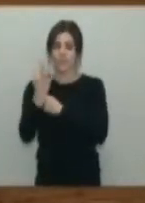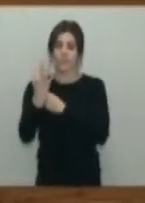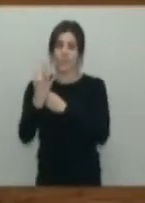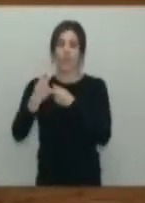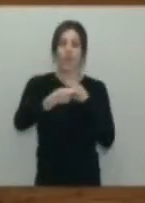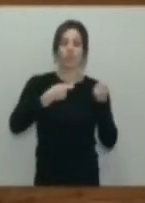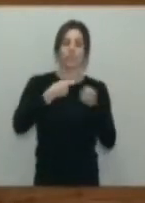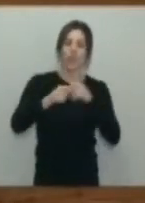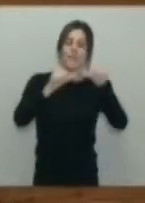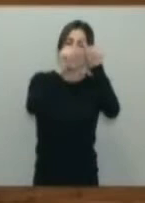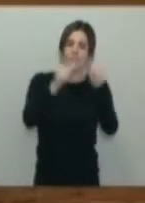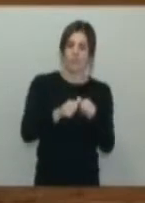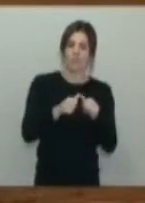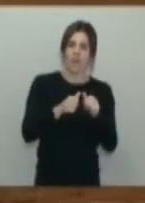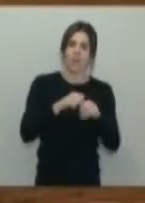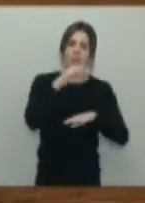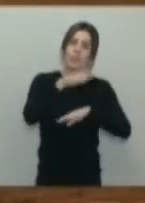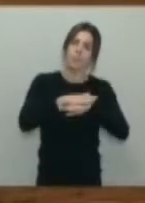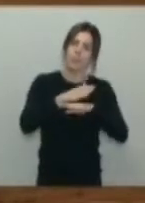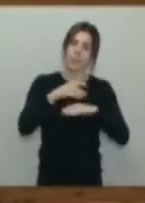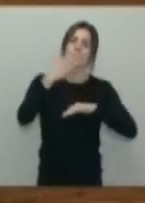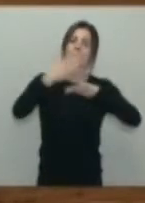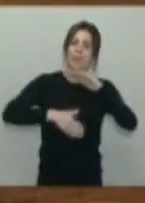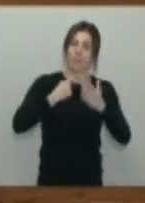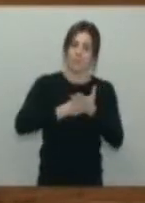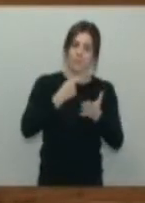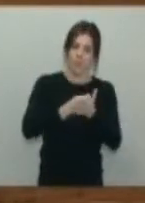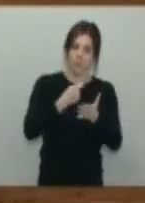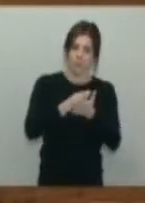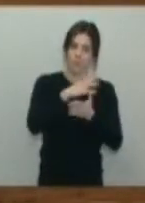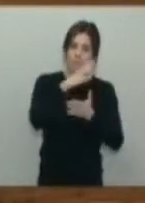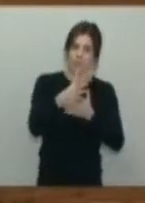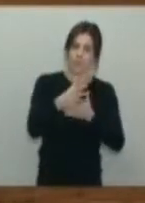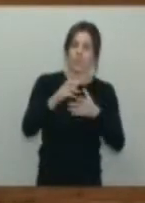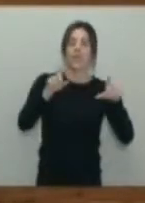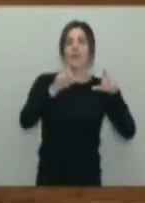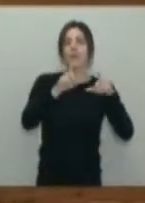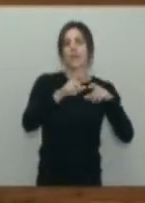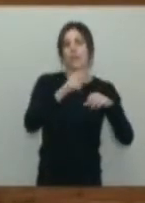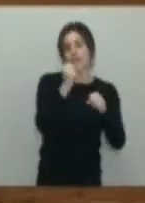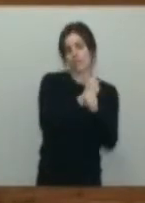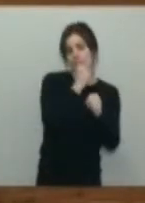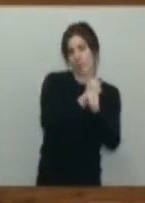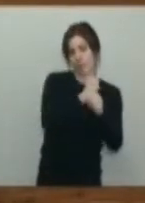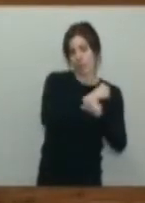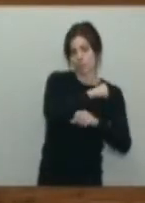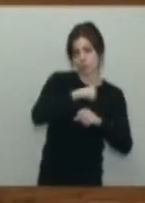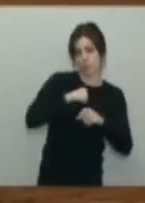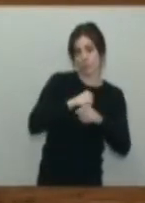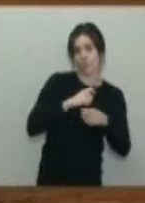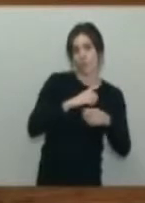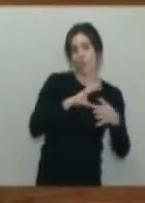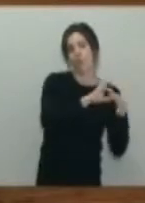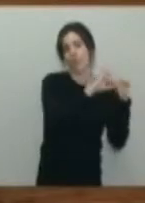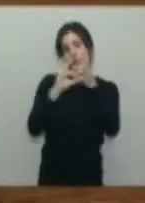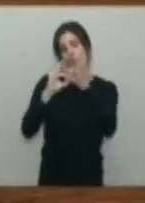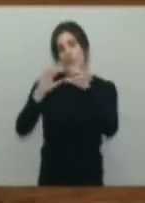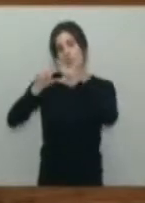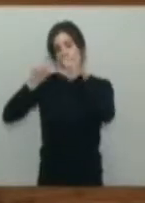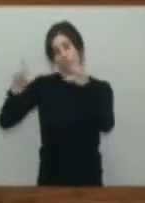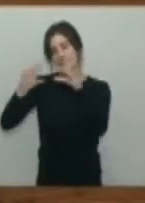tiempo y forma de aquellas pequeñas empresas y autónomos que eran subcontratadas por empresas que, a su vez, contratan con la propia